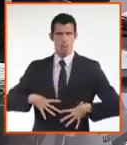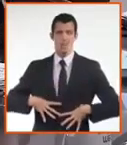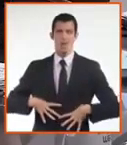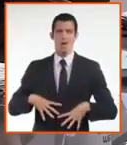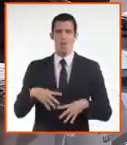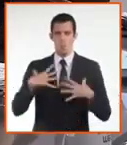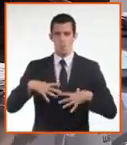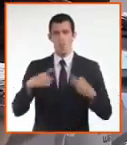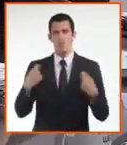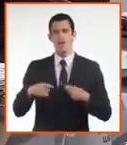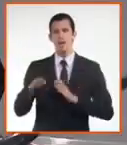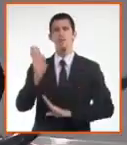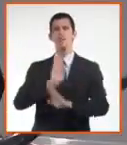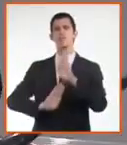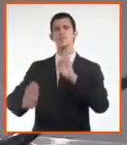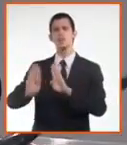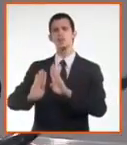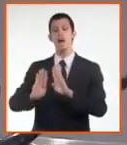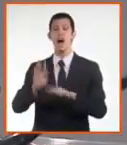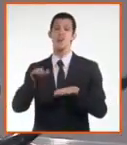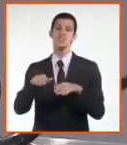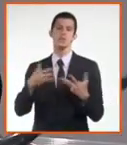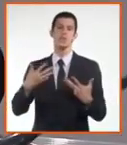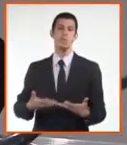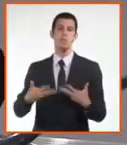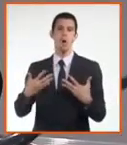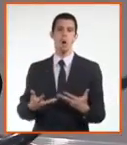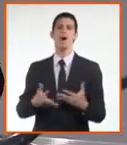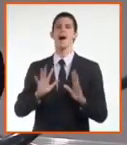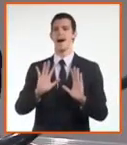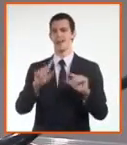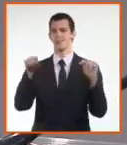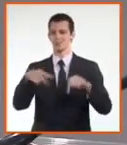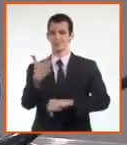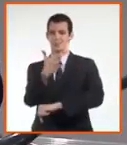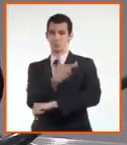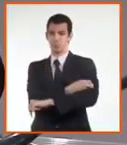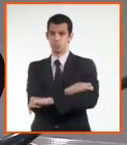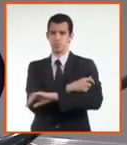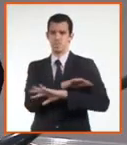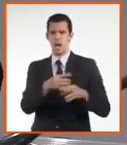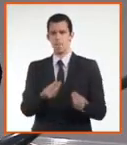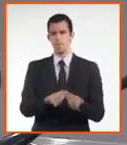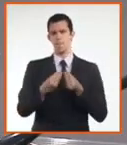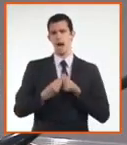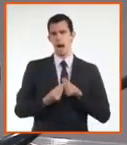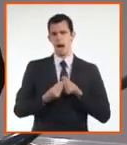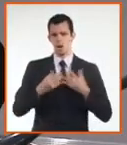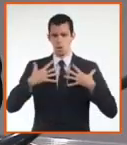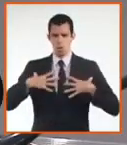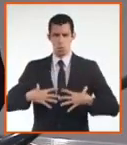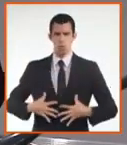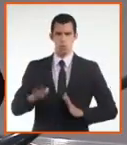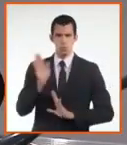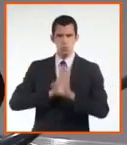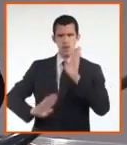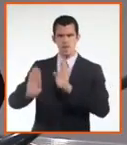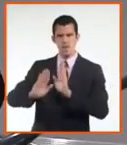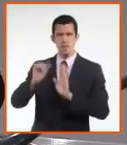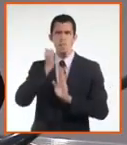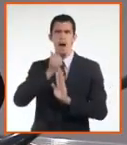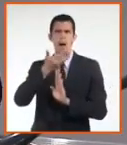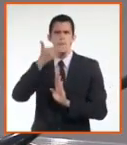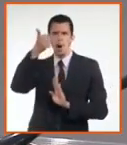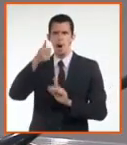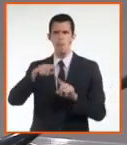y los gases amplifican porque esos anticuerpos gases amplificar el y eso e incluso peligrosos hay incidente que ha ocurrido